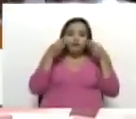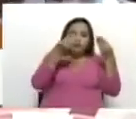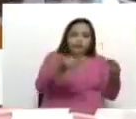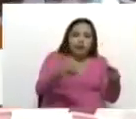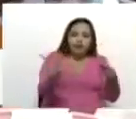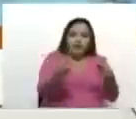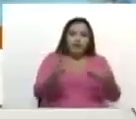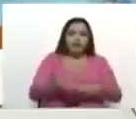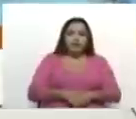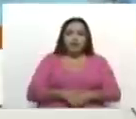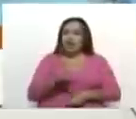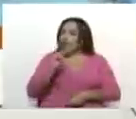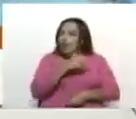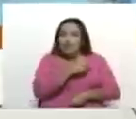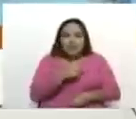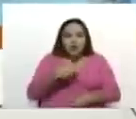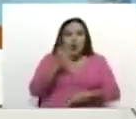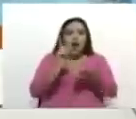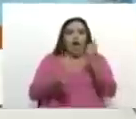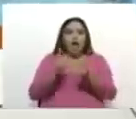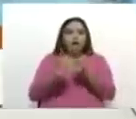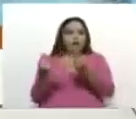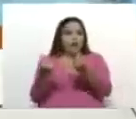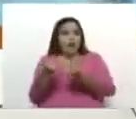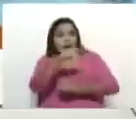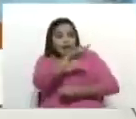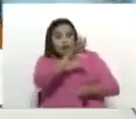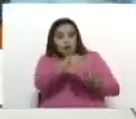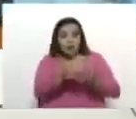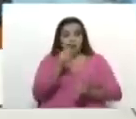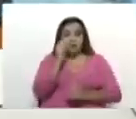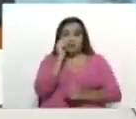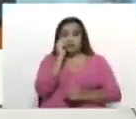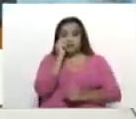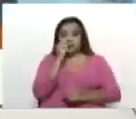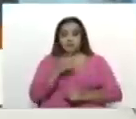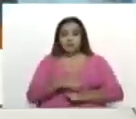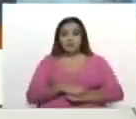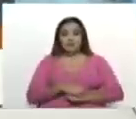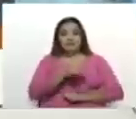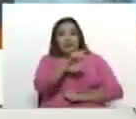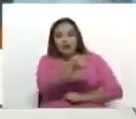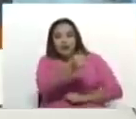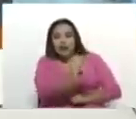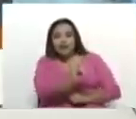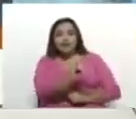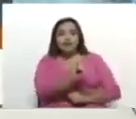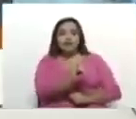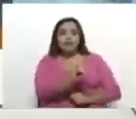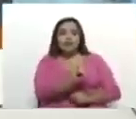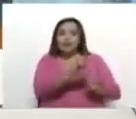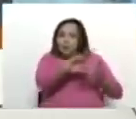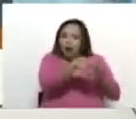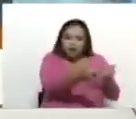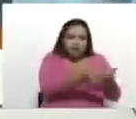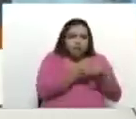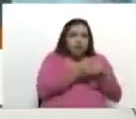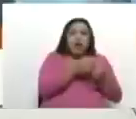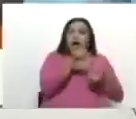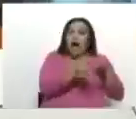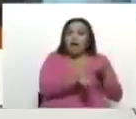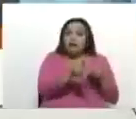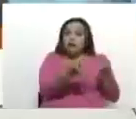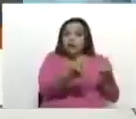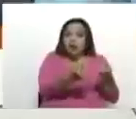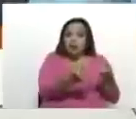se negaron a que algunos de los recursos que ellos se habían robado que ellos habían secuestrado a que alguno de esos recursos